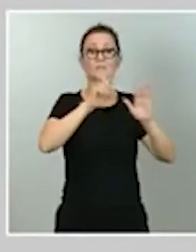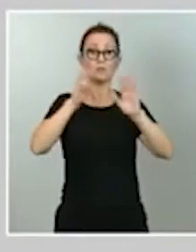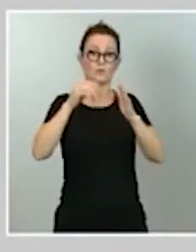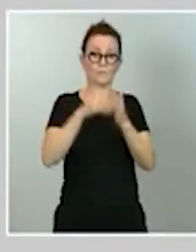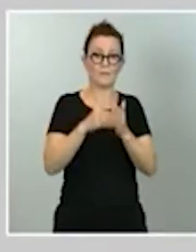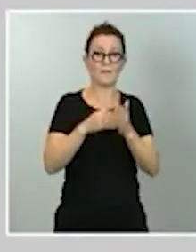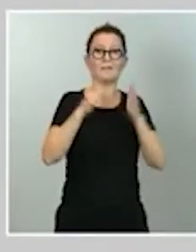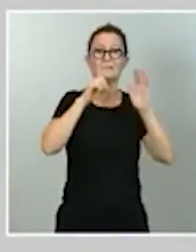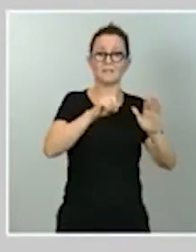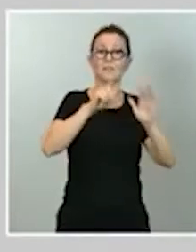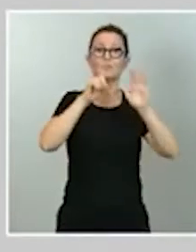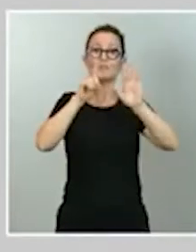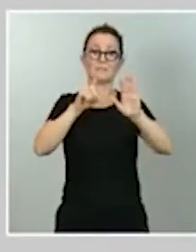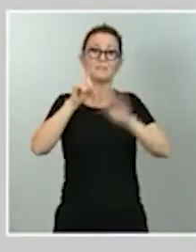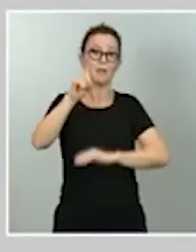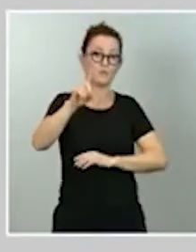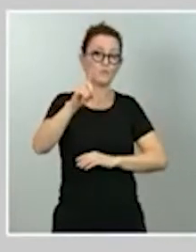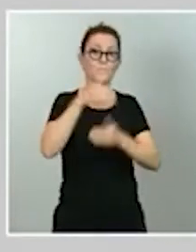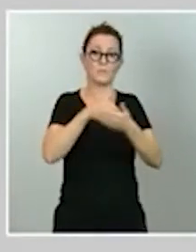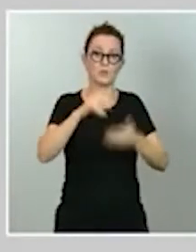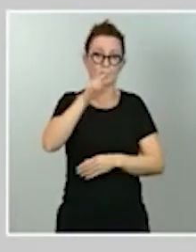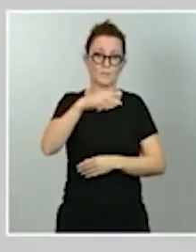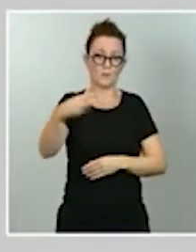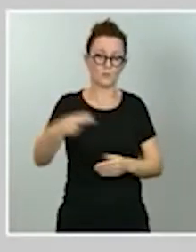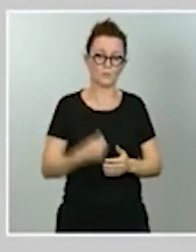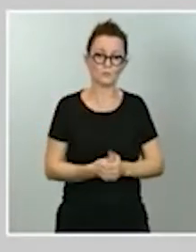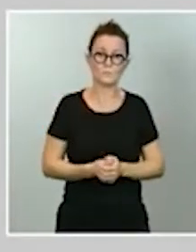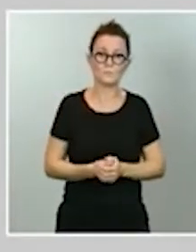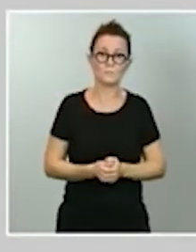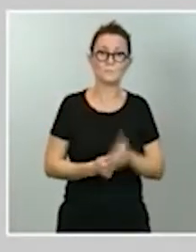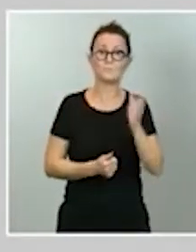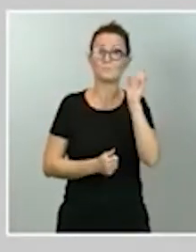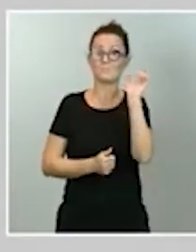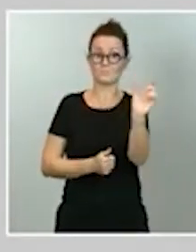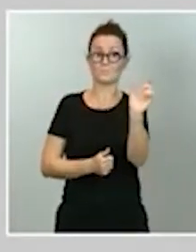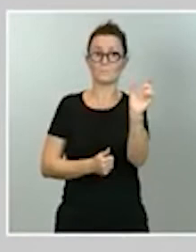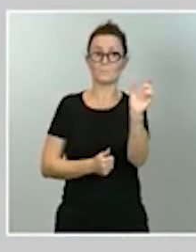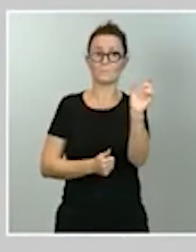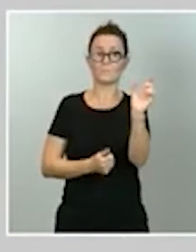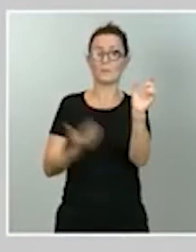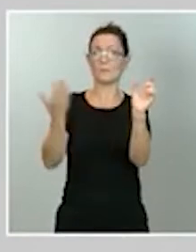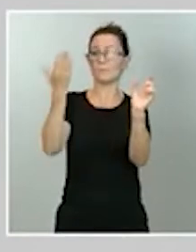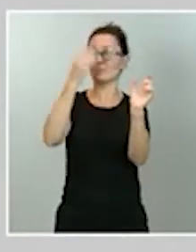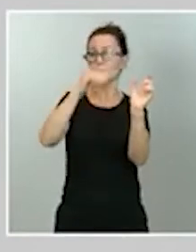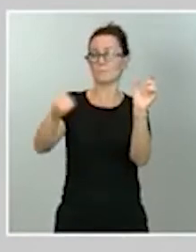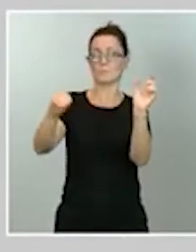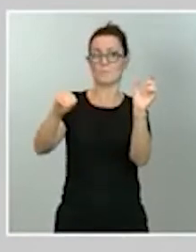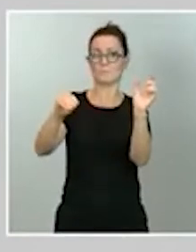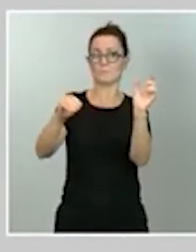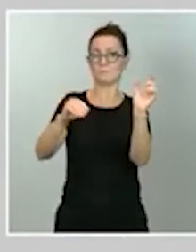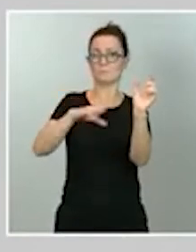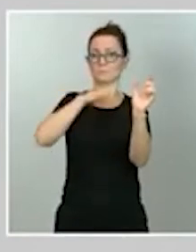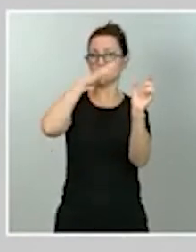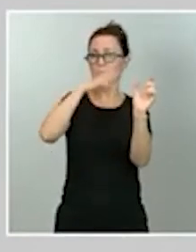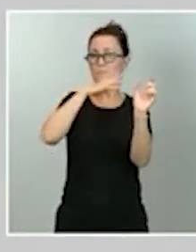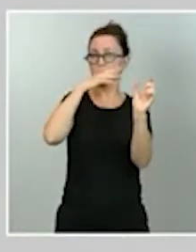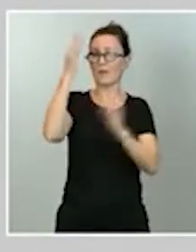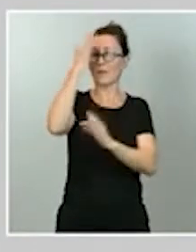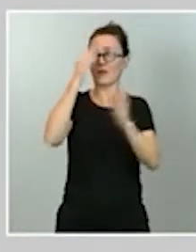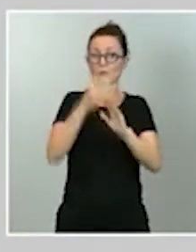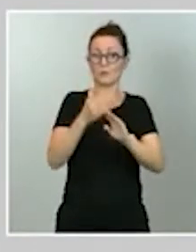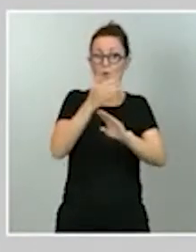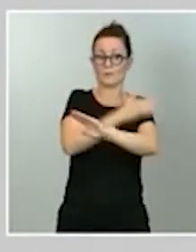millones de euros esta cifra que supone un incremento notable respecto al dato anterior es